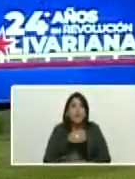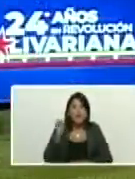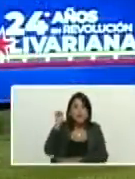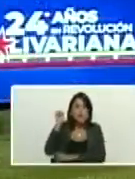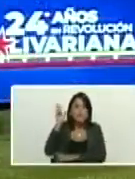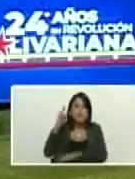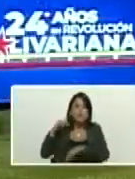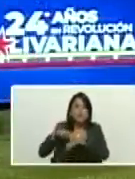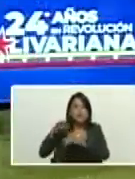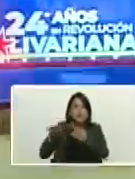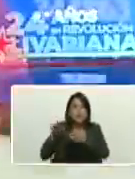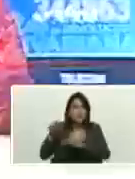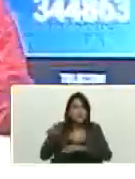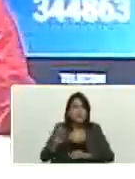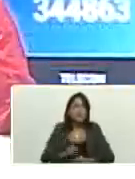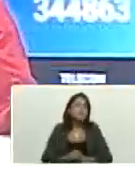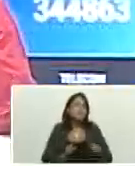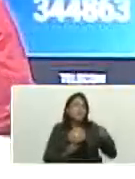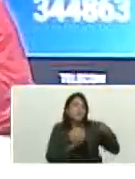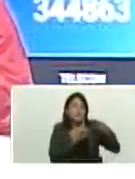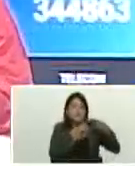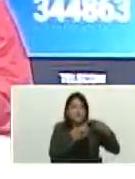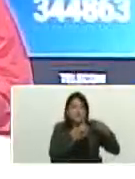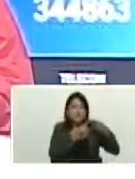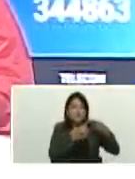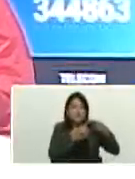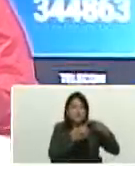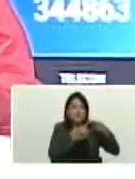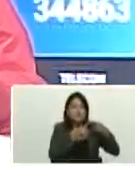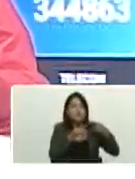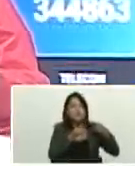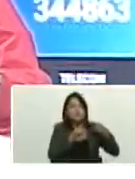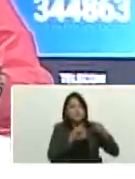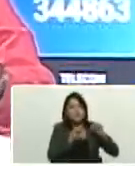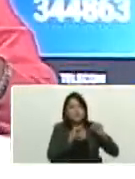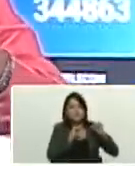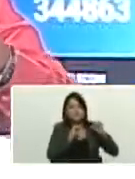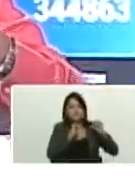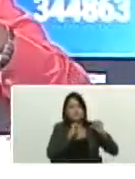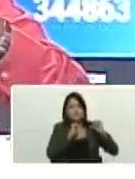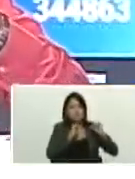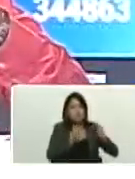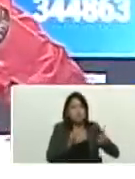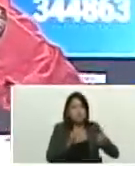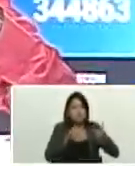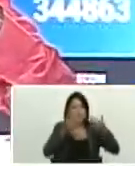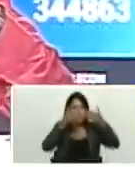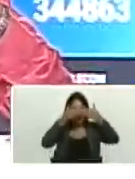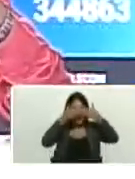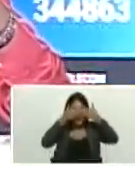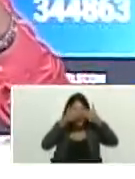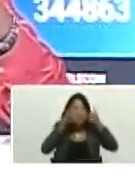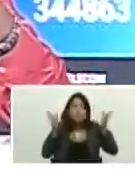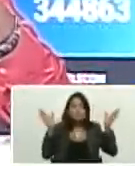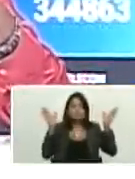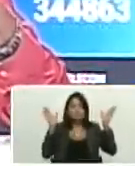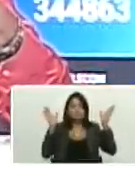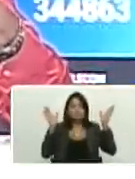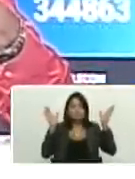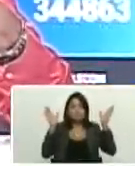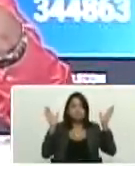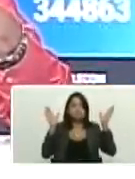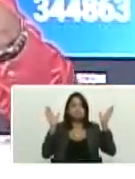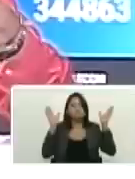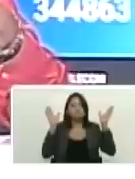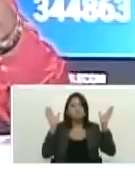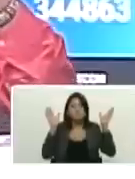Primero, un periodo de despertar, el periodo de las rebeliones populares y militares